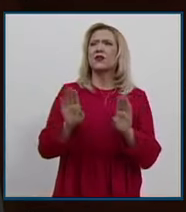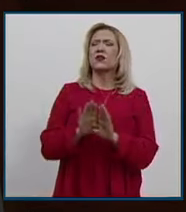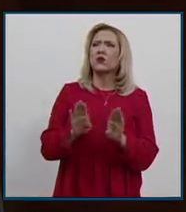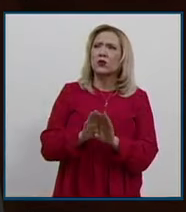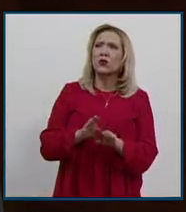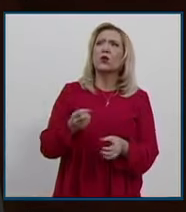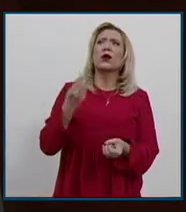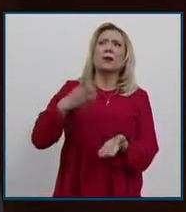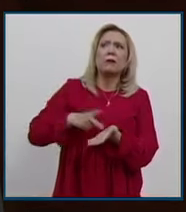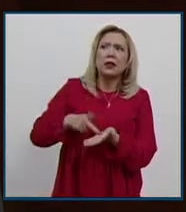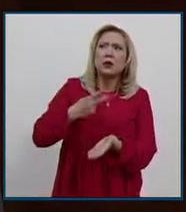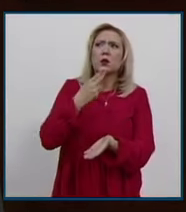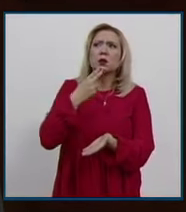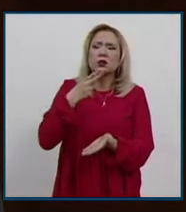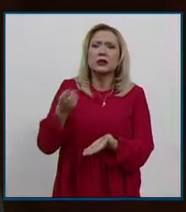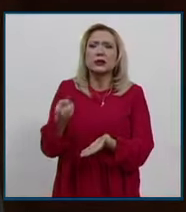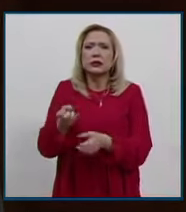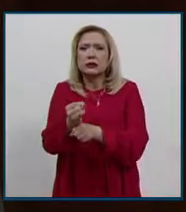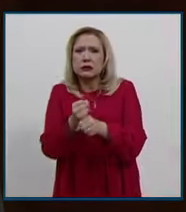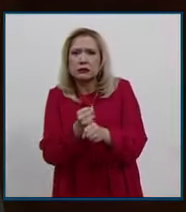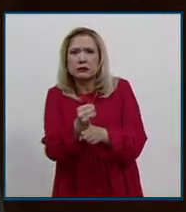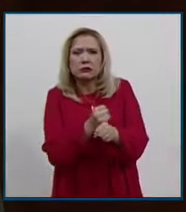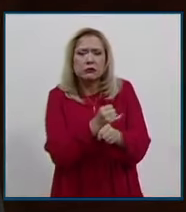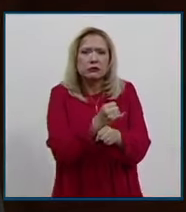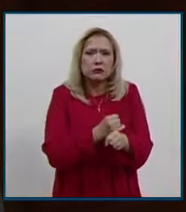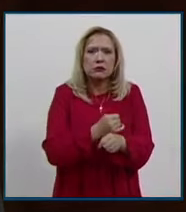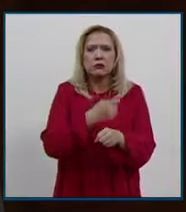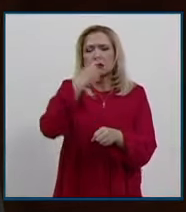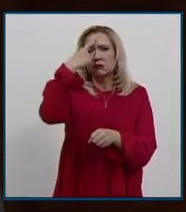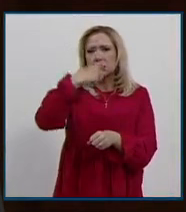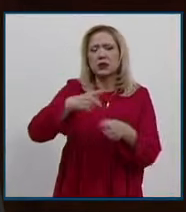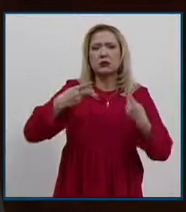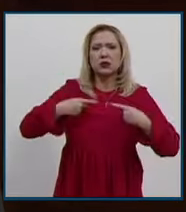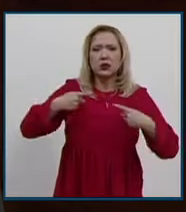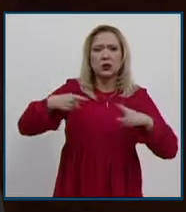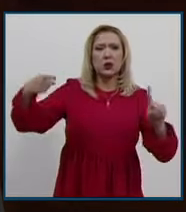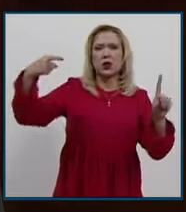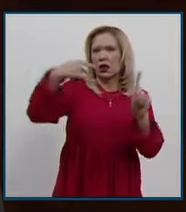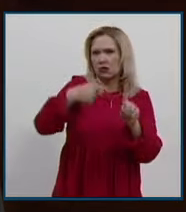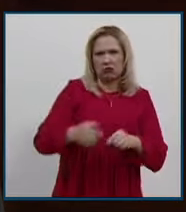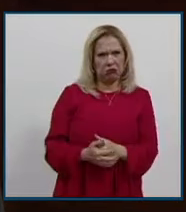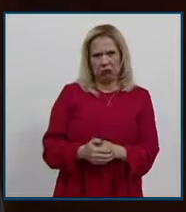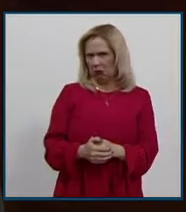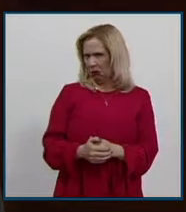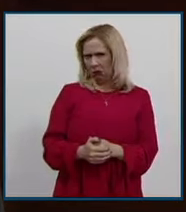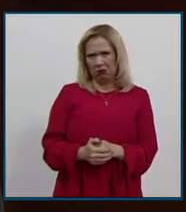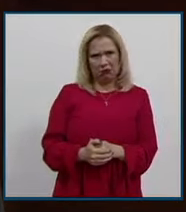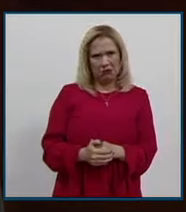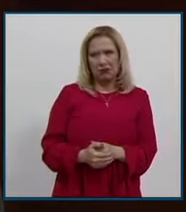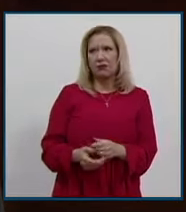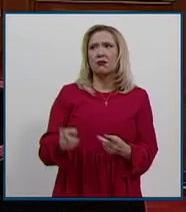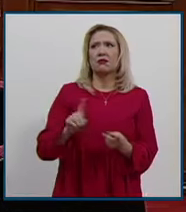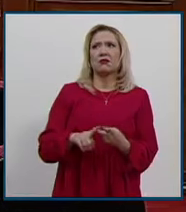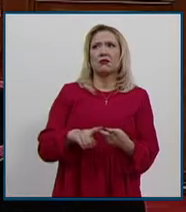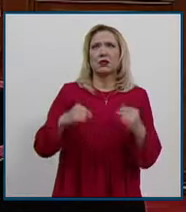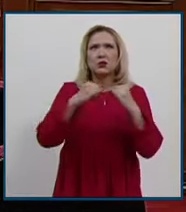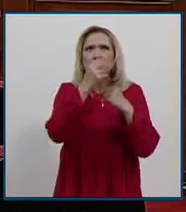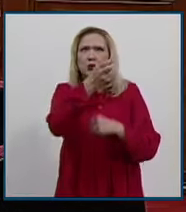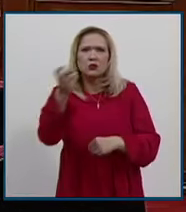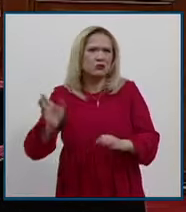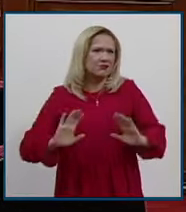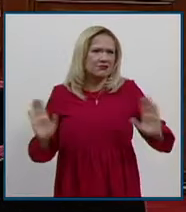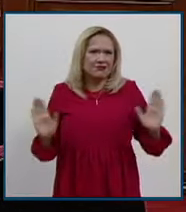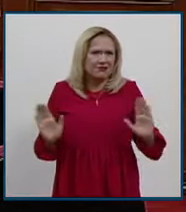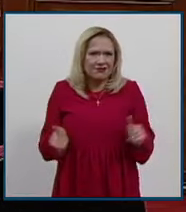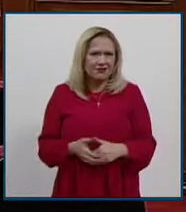usado para investigar datos de alguna persona o instituciones el